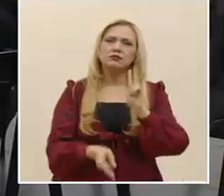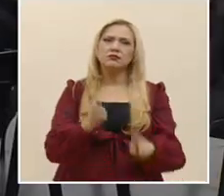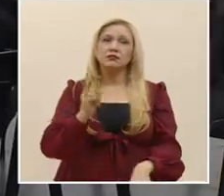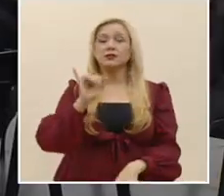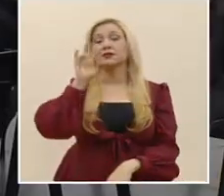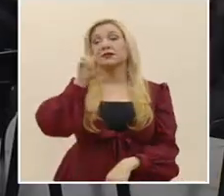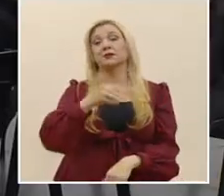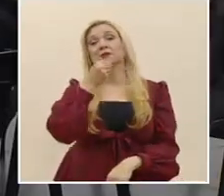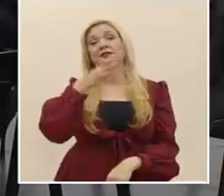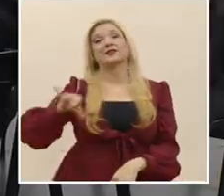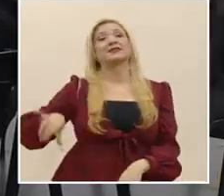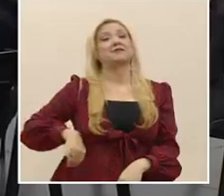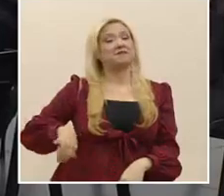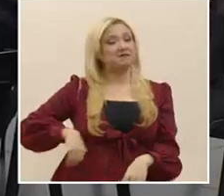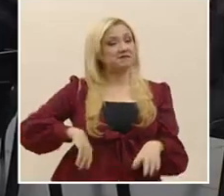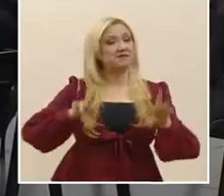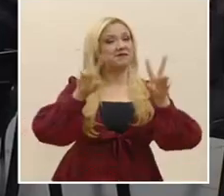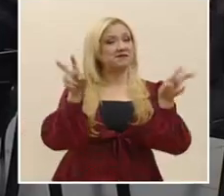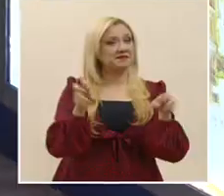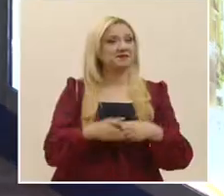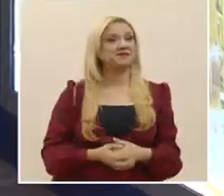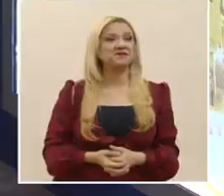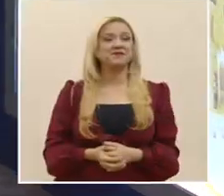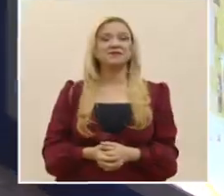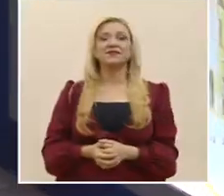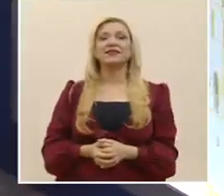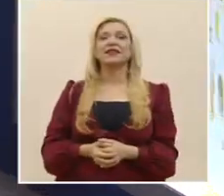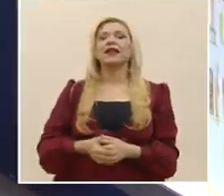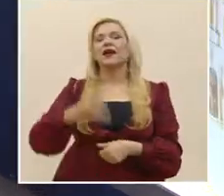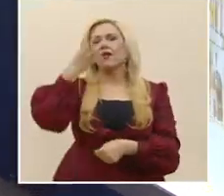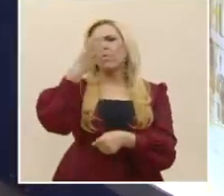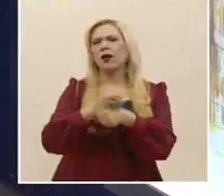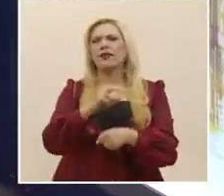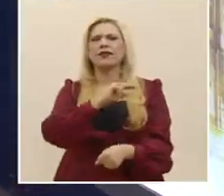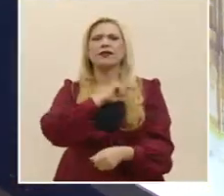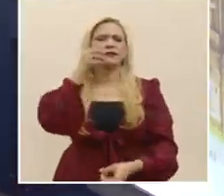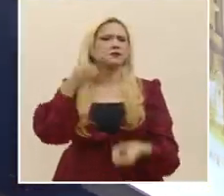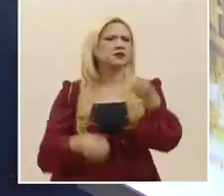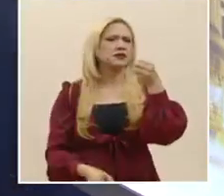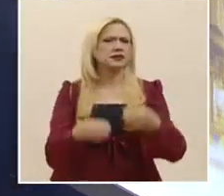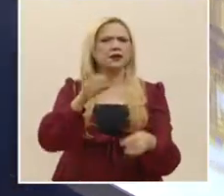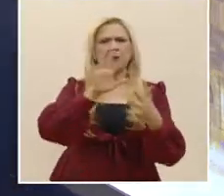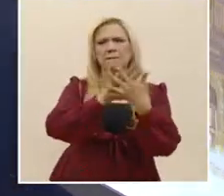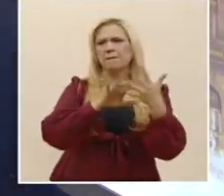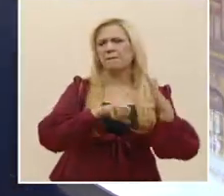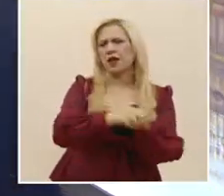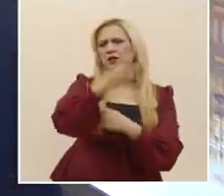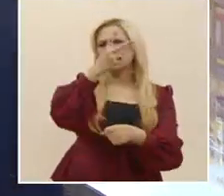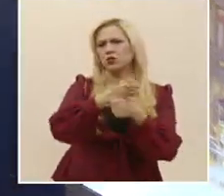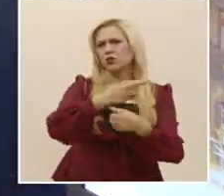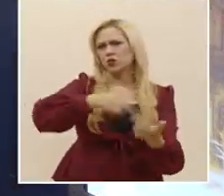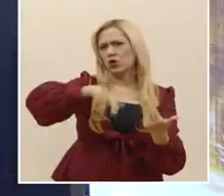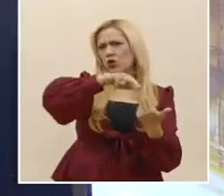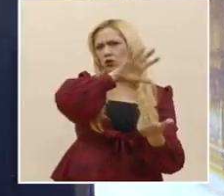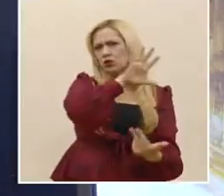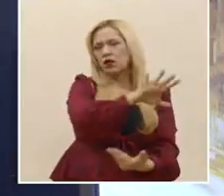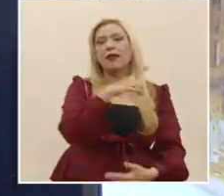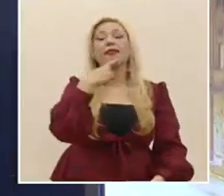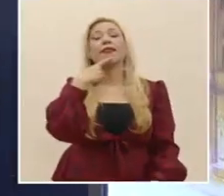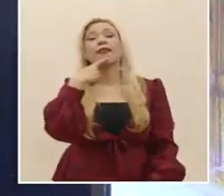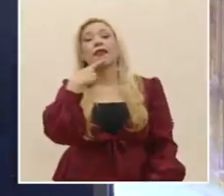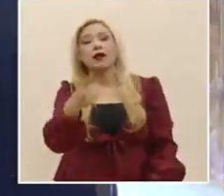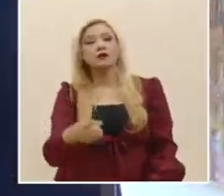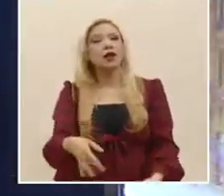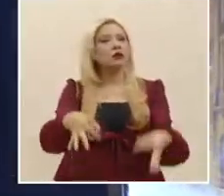Federación, Heriberto Ochoa Tirado. Y el cuarto tribunal colegiado en materia penal del Segundo Circuito estableció que